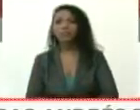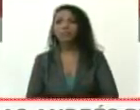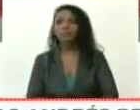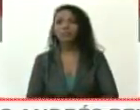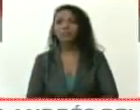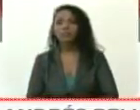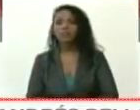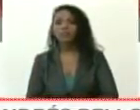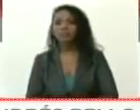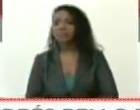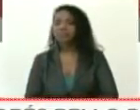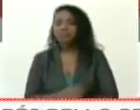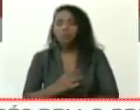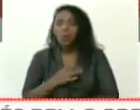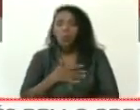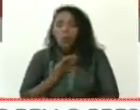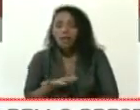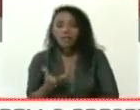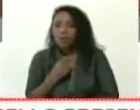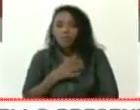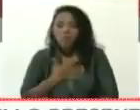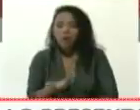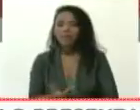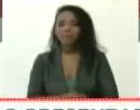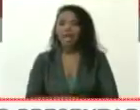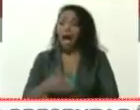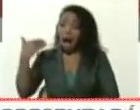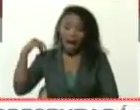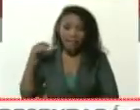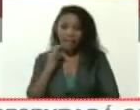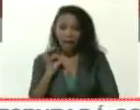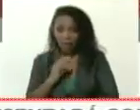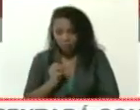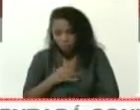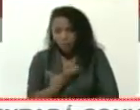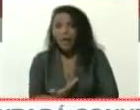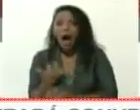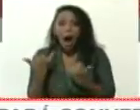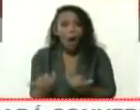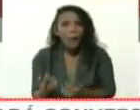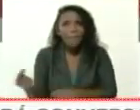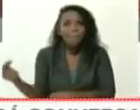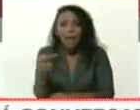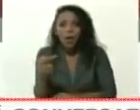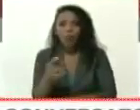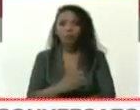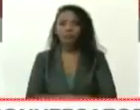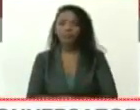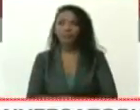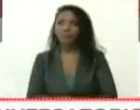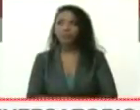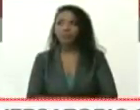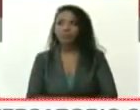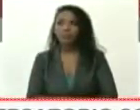No van a poder, no pudieron y no van a poder. Yo para terminar, en estos días